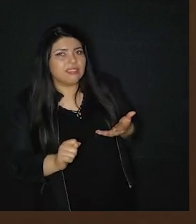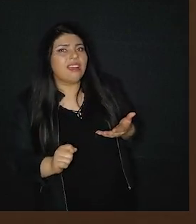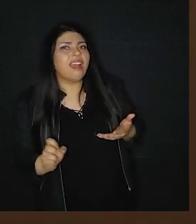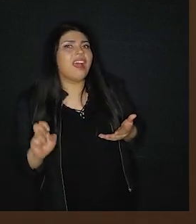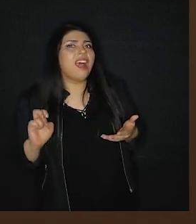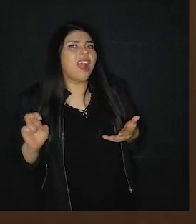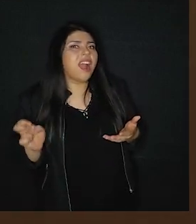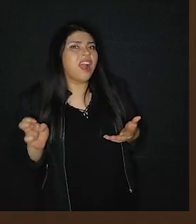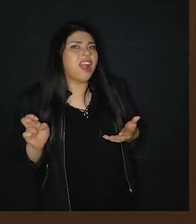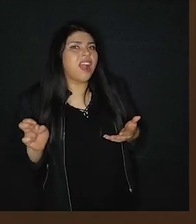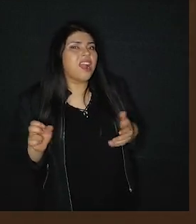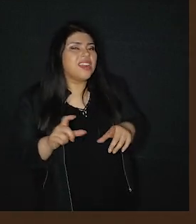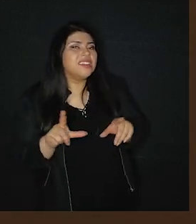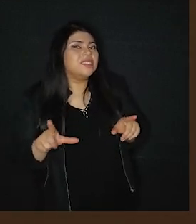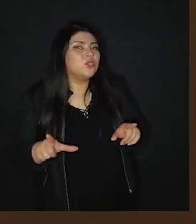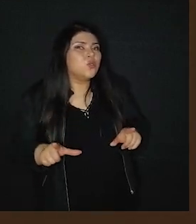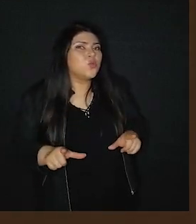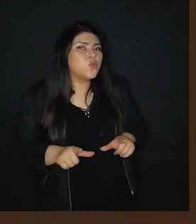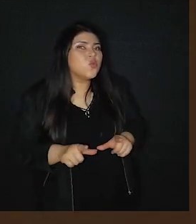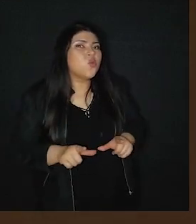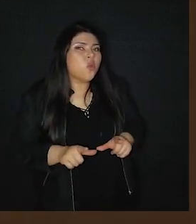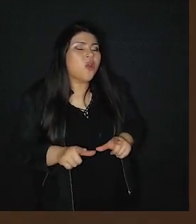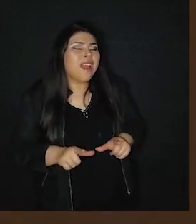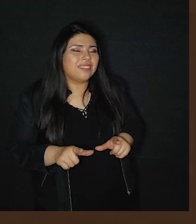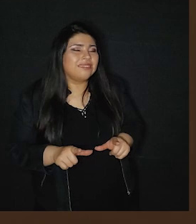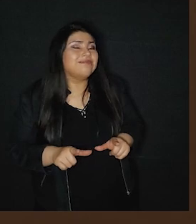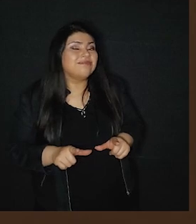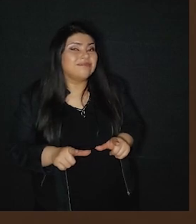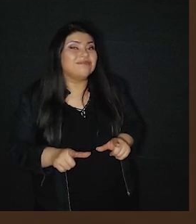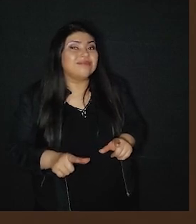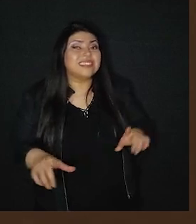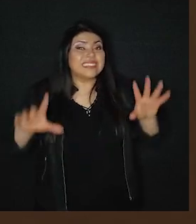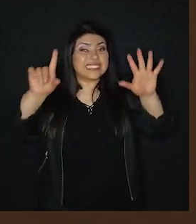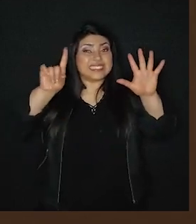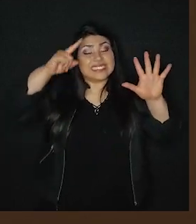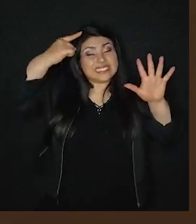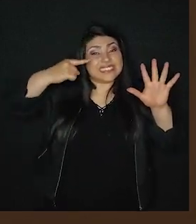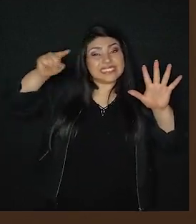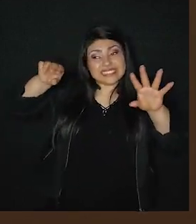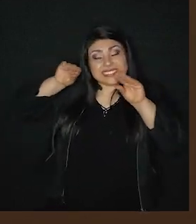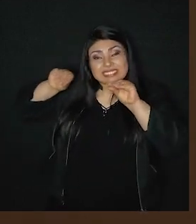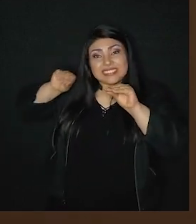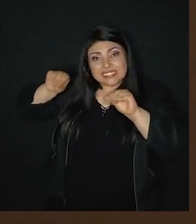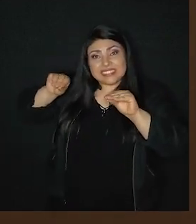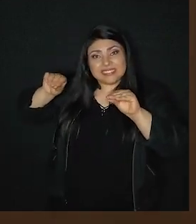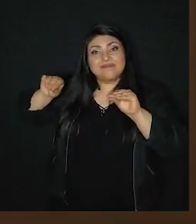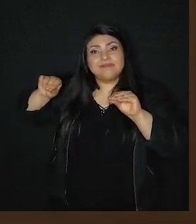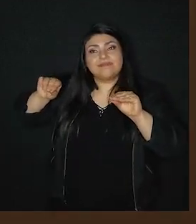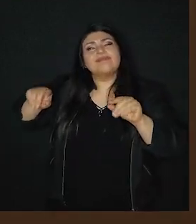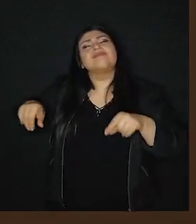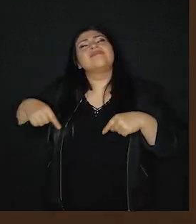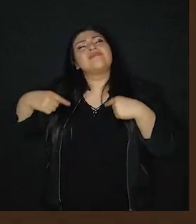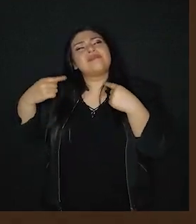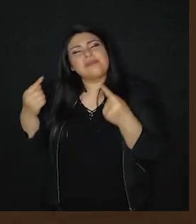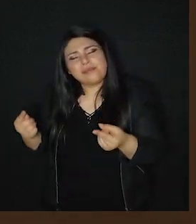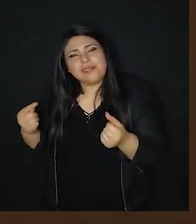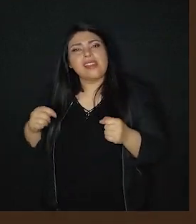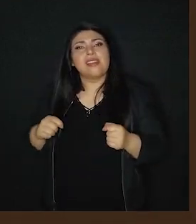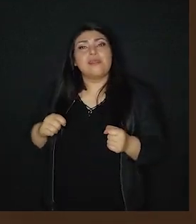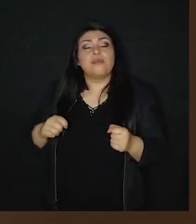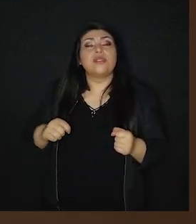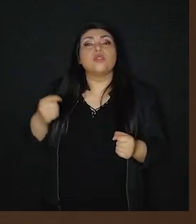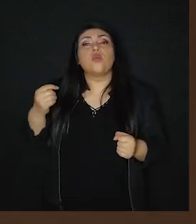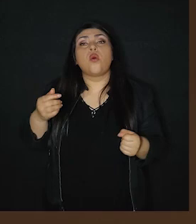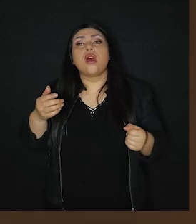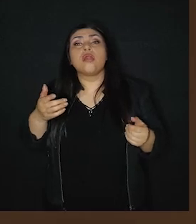lugar santísimo son los dos mismos verbos en el original que le dice Adán para que labrara y